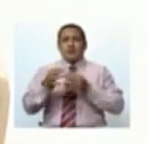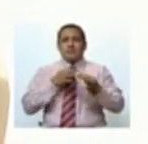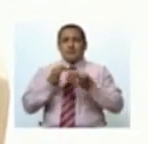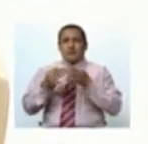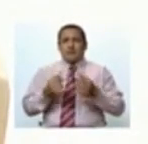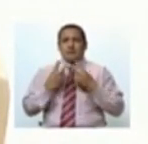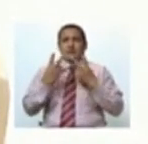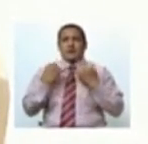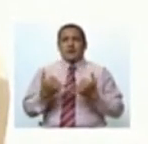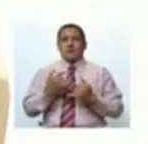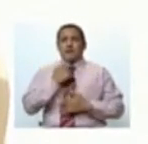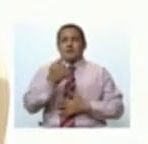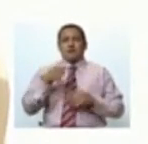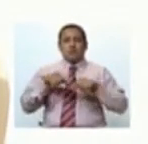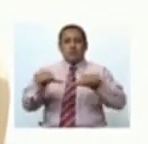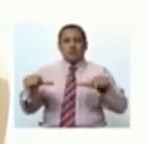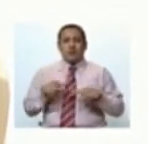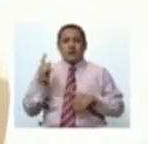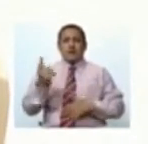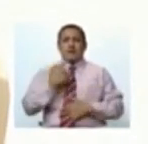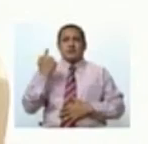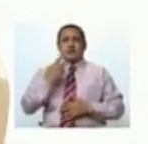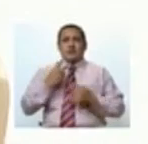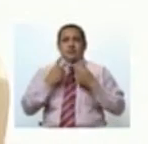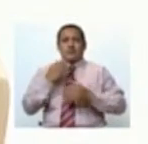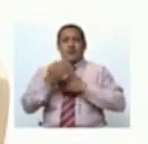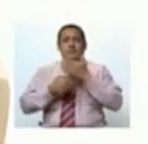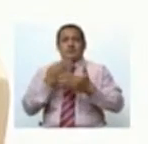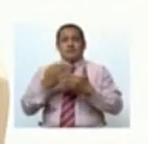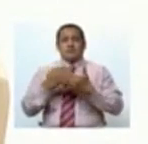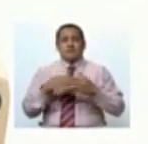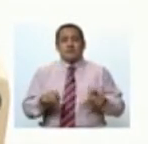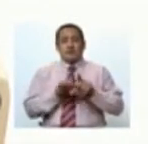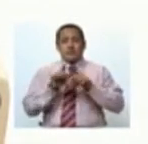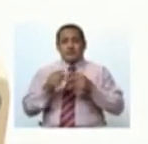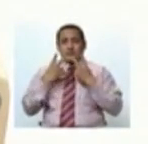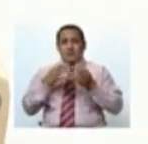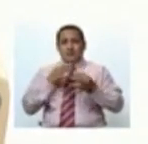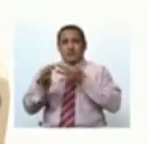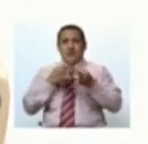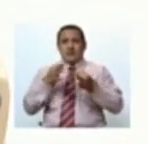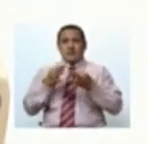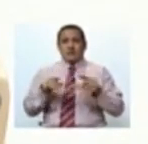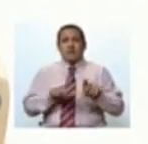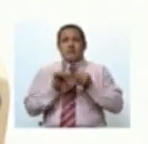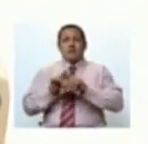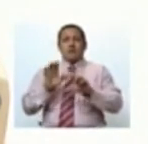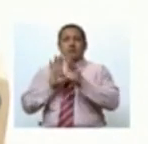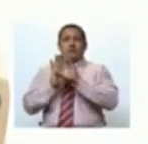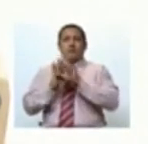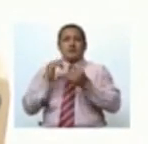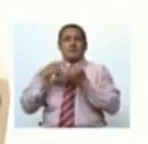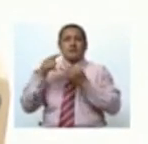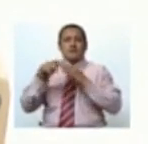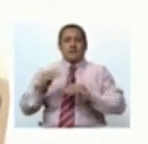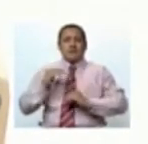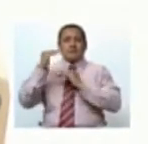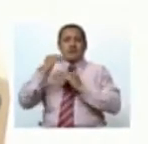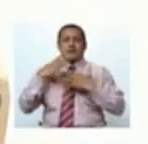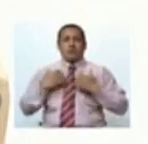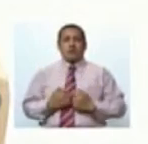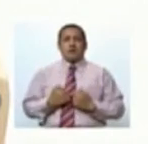no solamente están en el ámbito público, sino también en el privado, y el tema de constitucionalización de las distintas